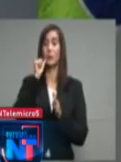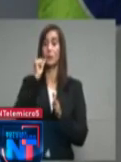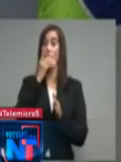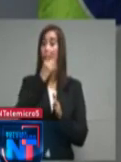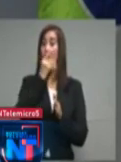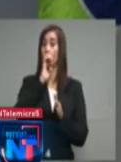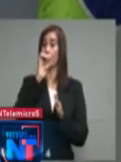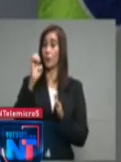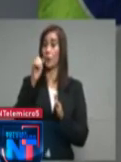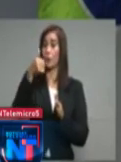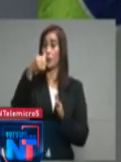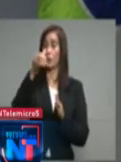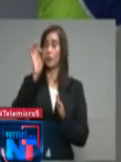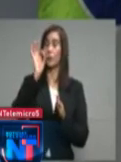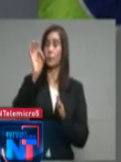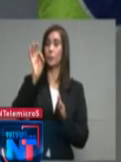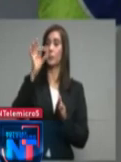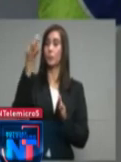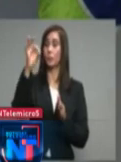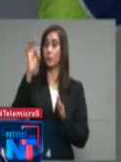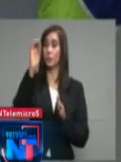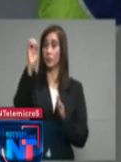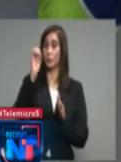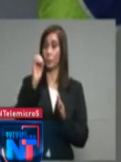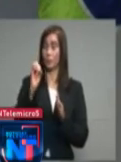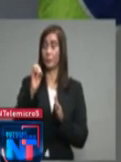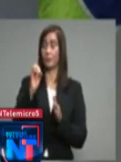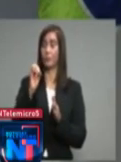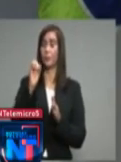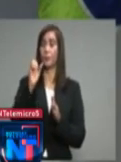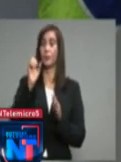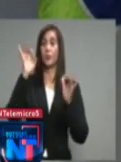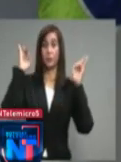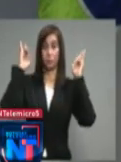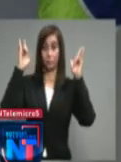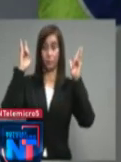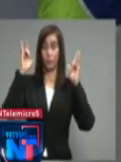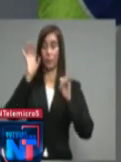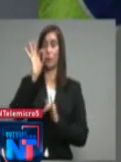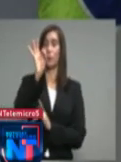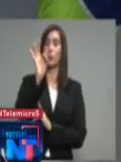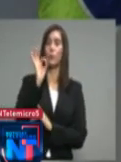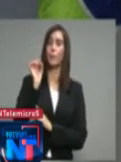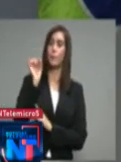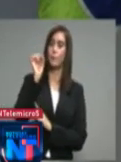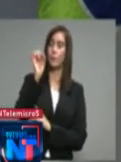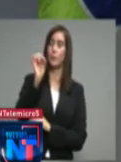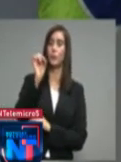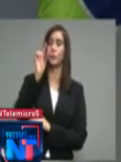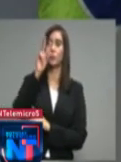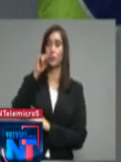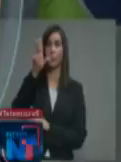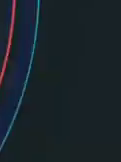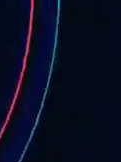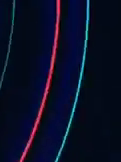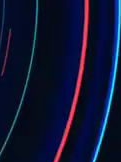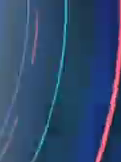sección de preguntas con los periodistas. Elvania Flores, Noticias Telemicro.